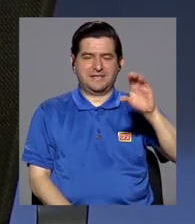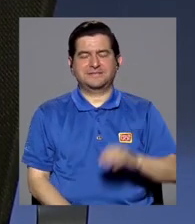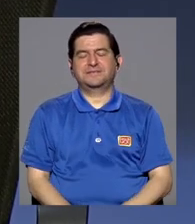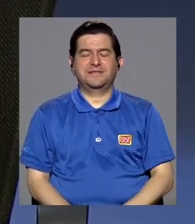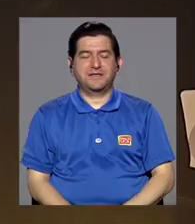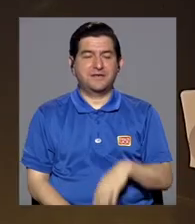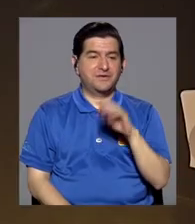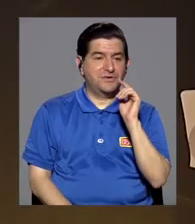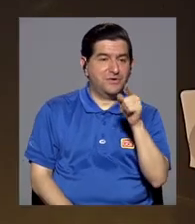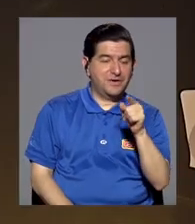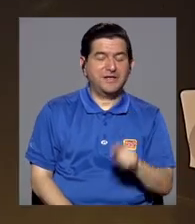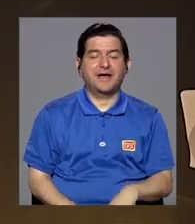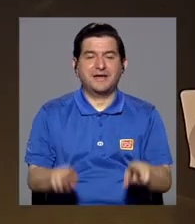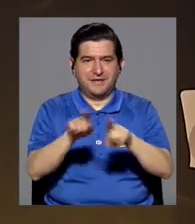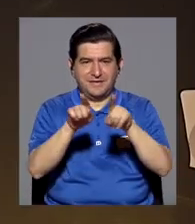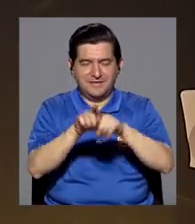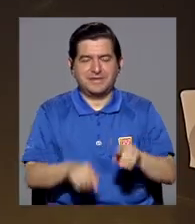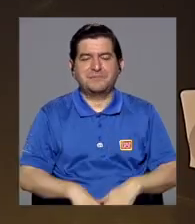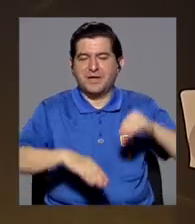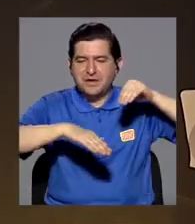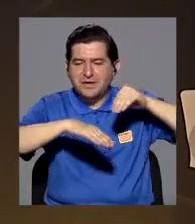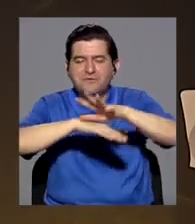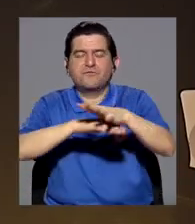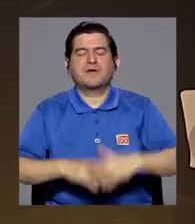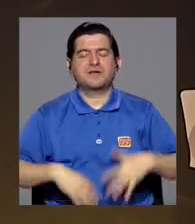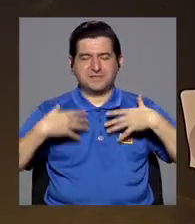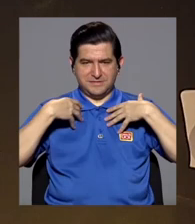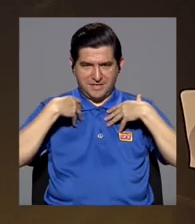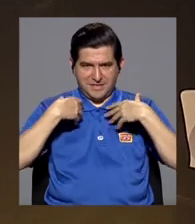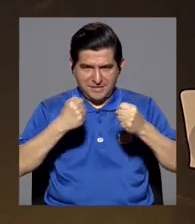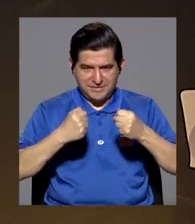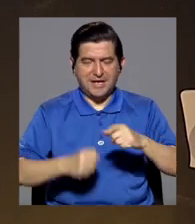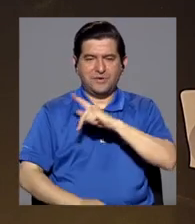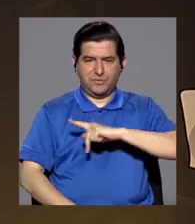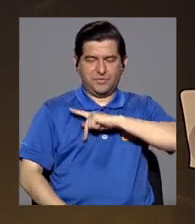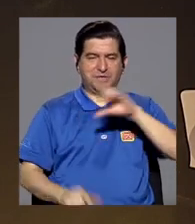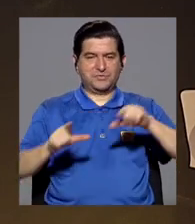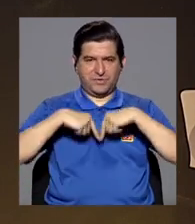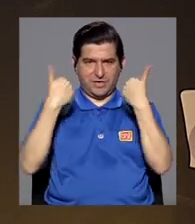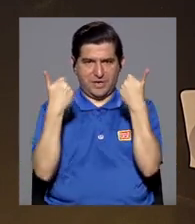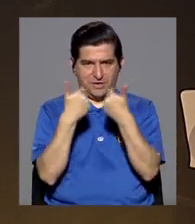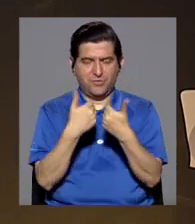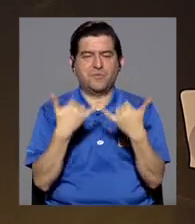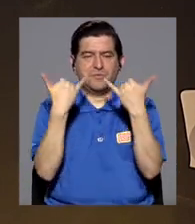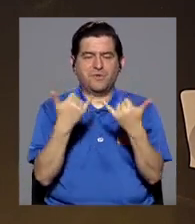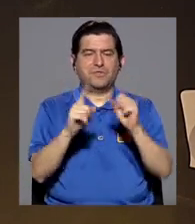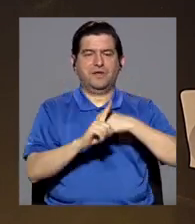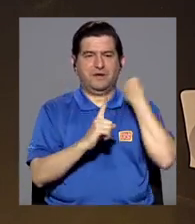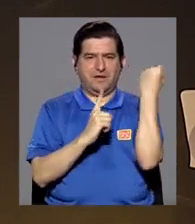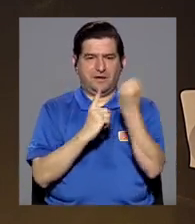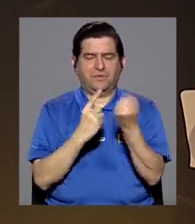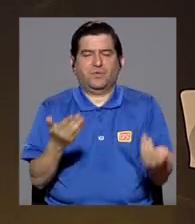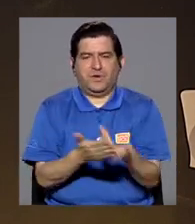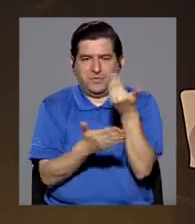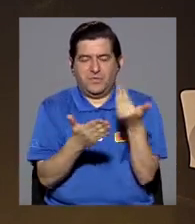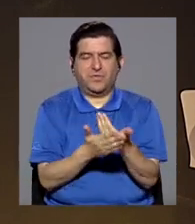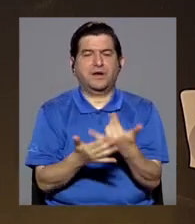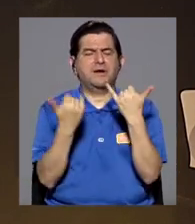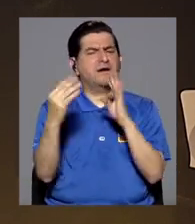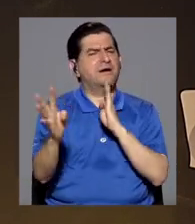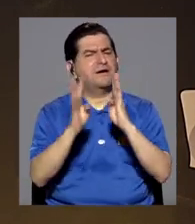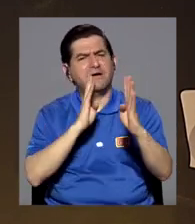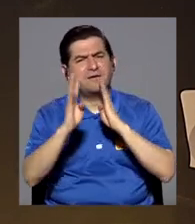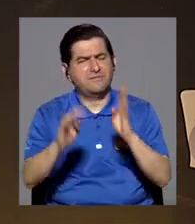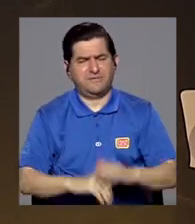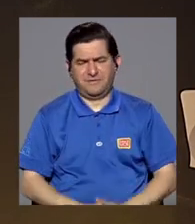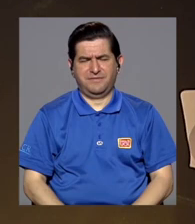y sus alcances en la salud personal y colectiva de la sociedad moderna ha sido justo sobre eso que quiero que hablemos ahora maricris